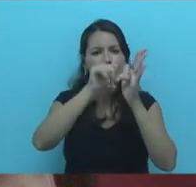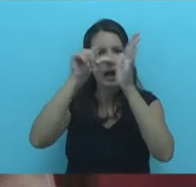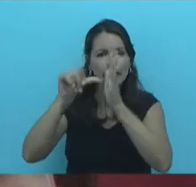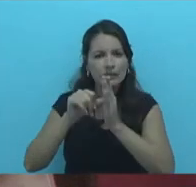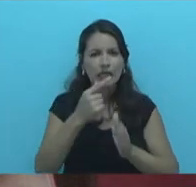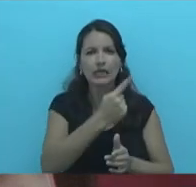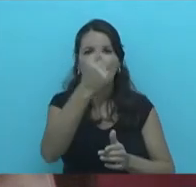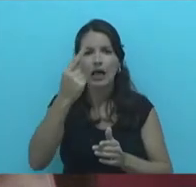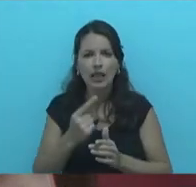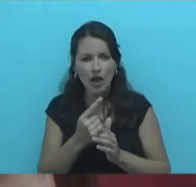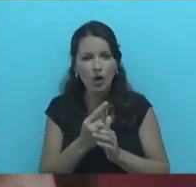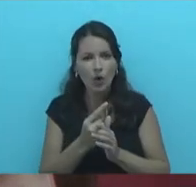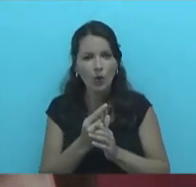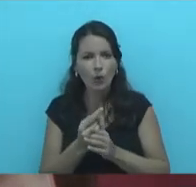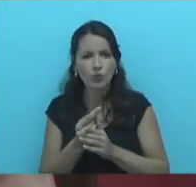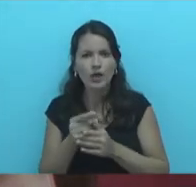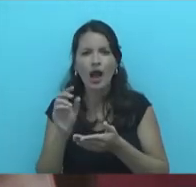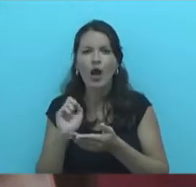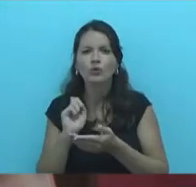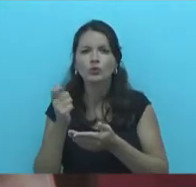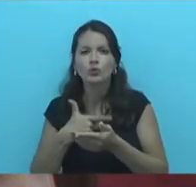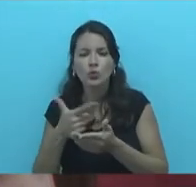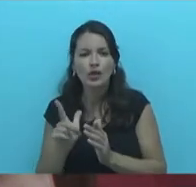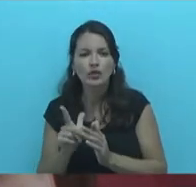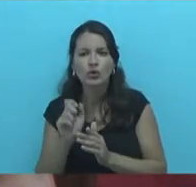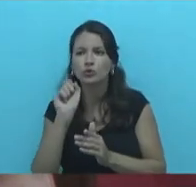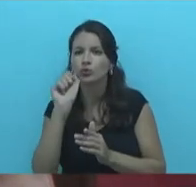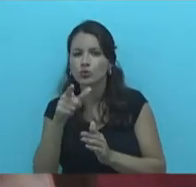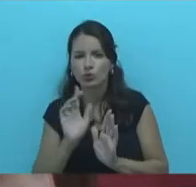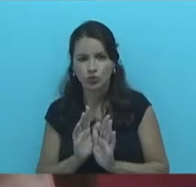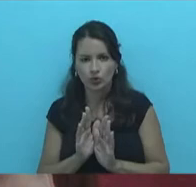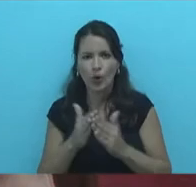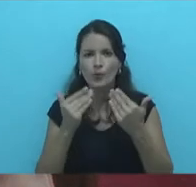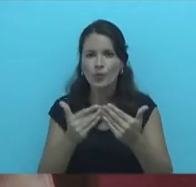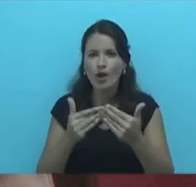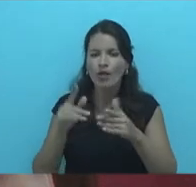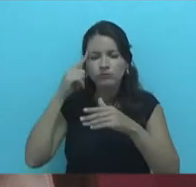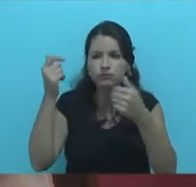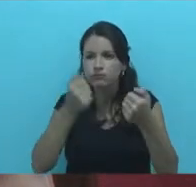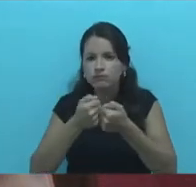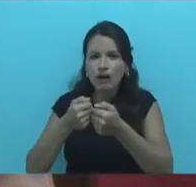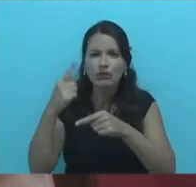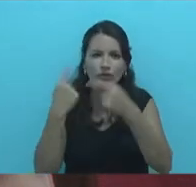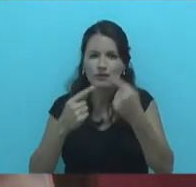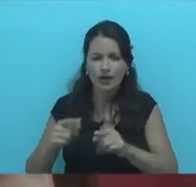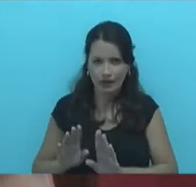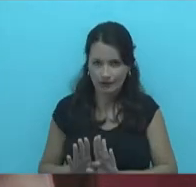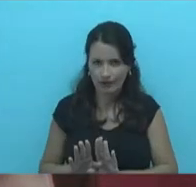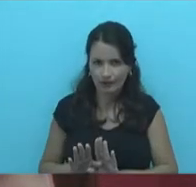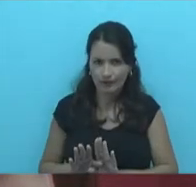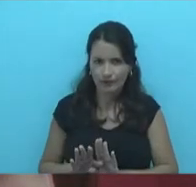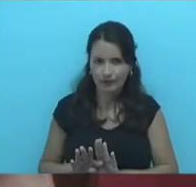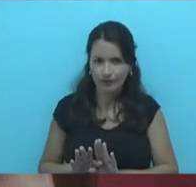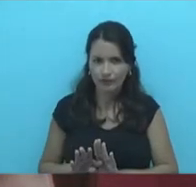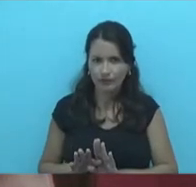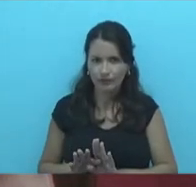los convenios y contratos con capitales y países extranjeros debían tener como resolución de